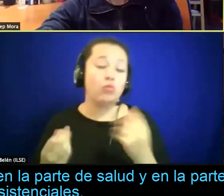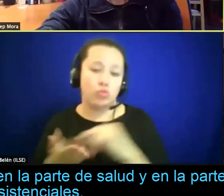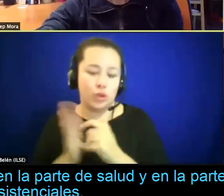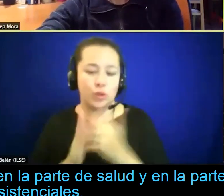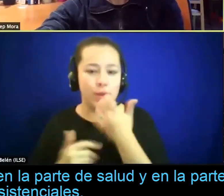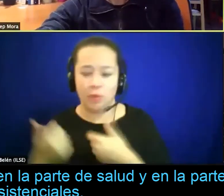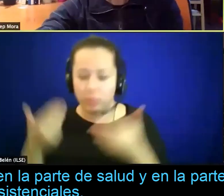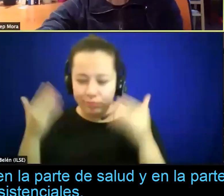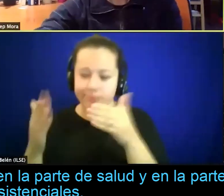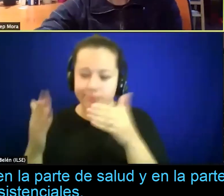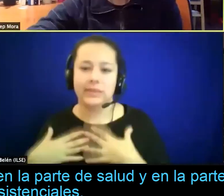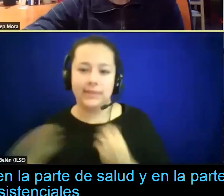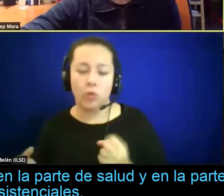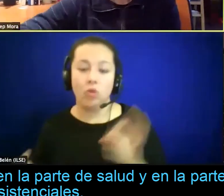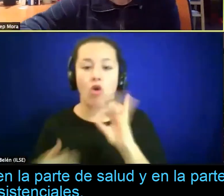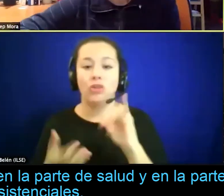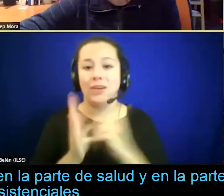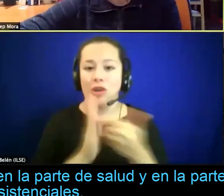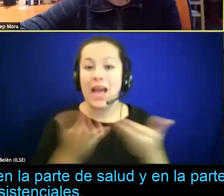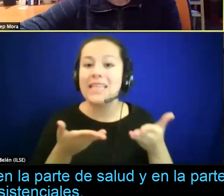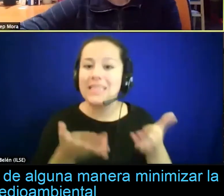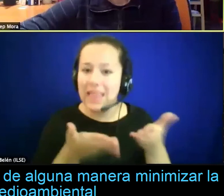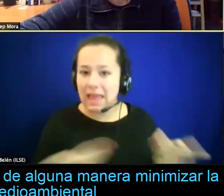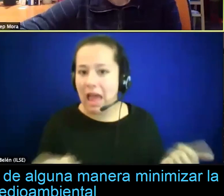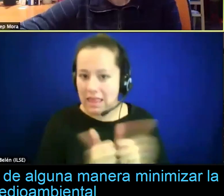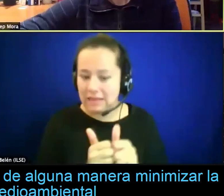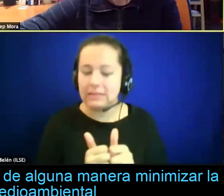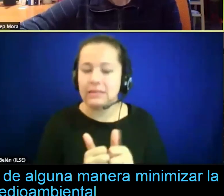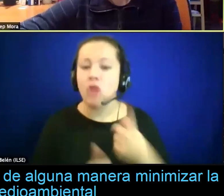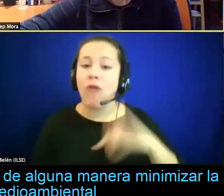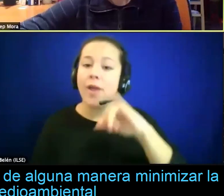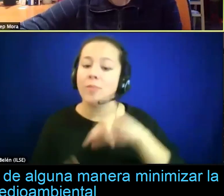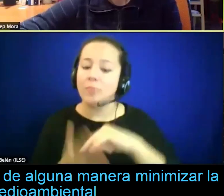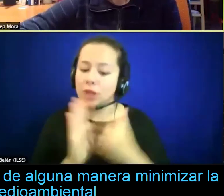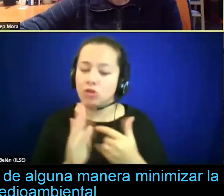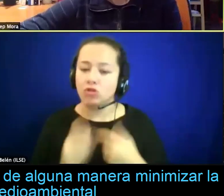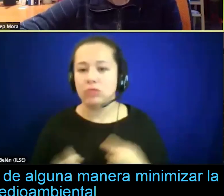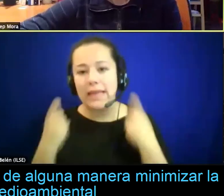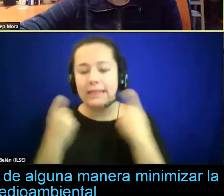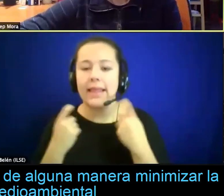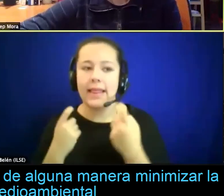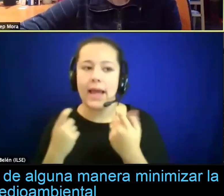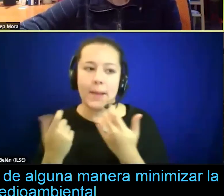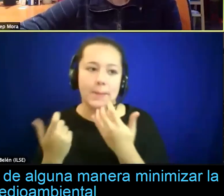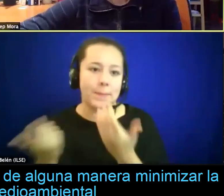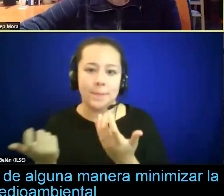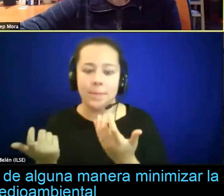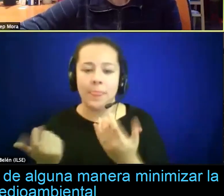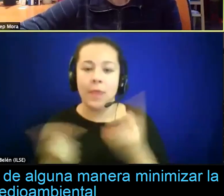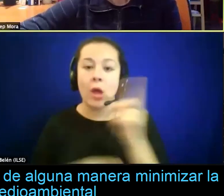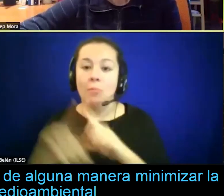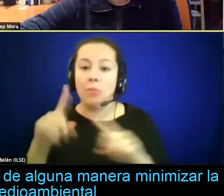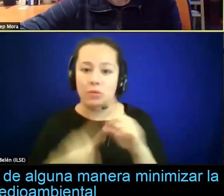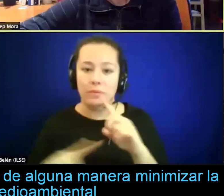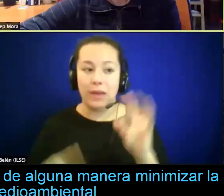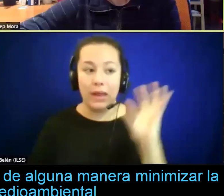parte de tecnologías asistenciales. Tenemos proyectos que intentan de alguna manera minimizar la problemática